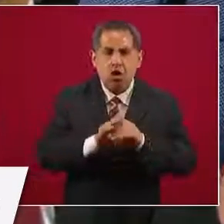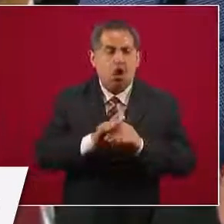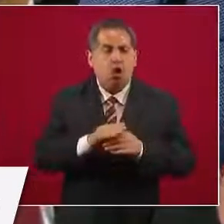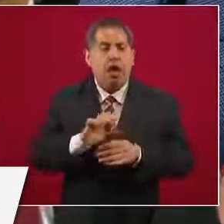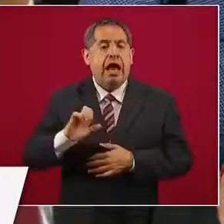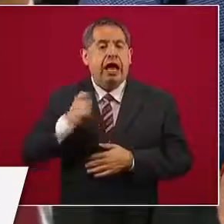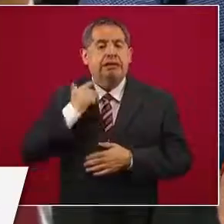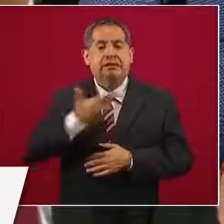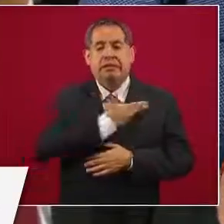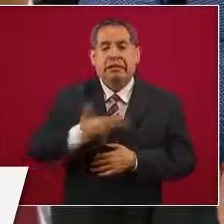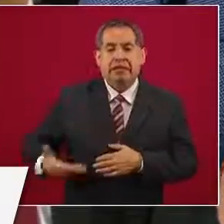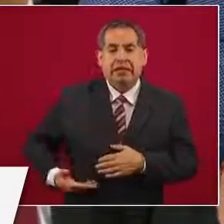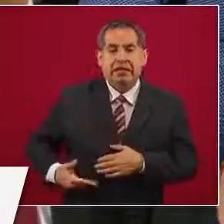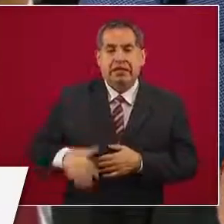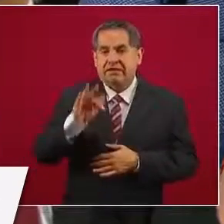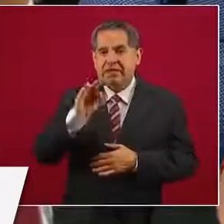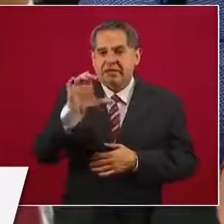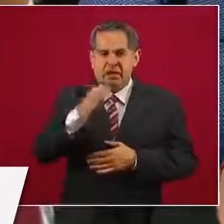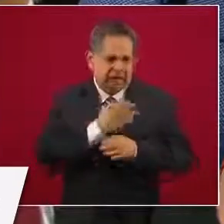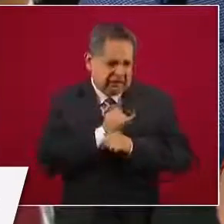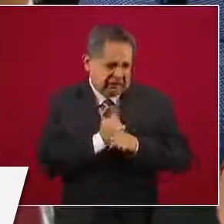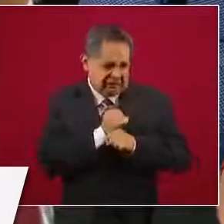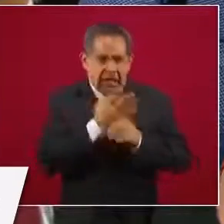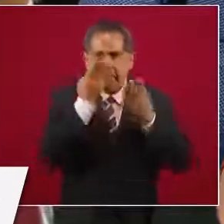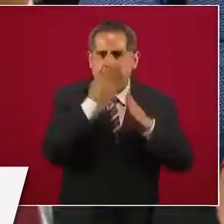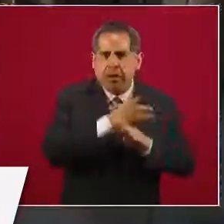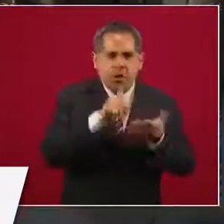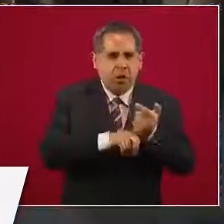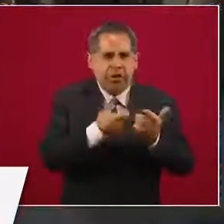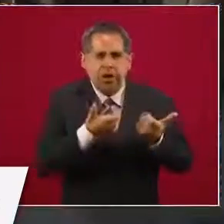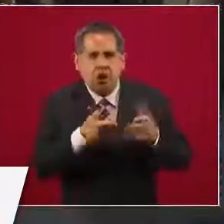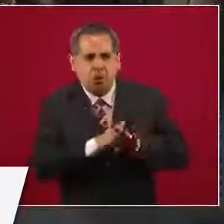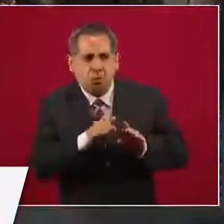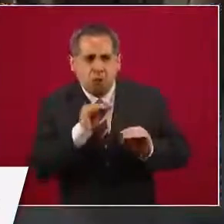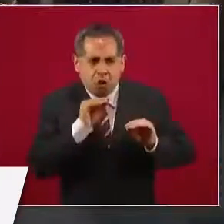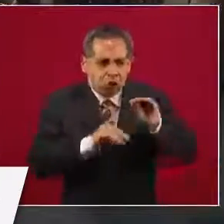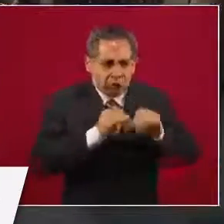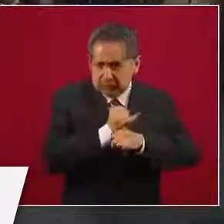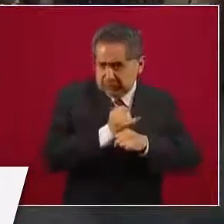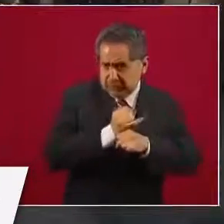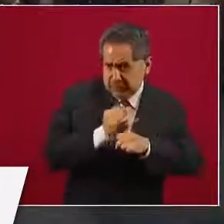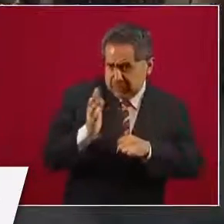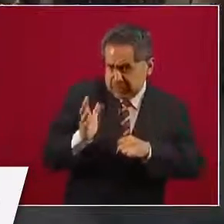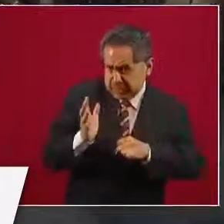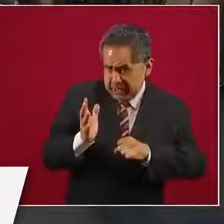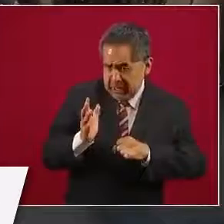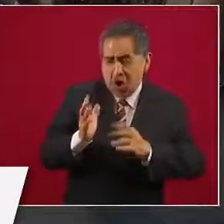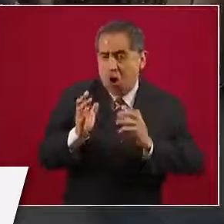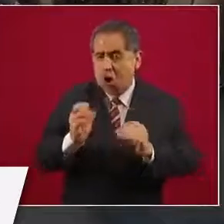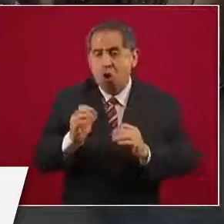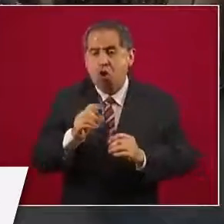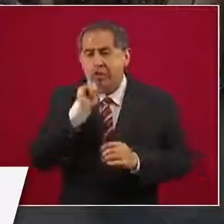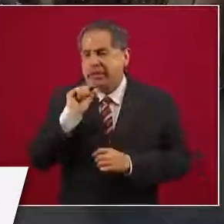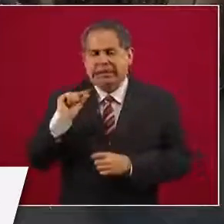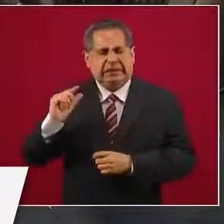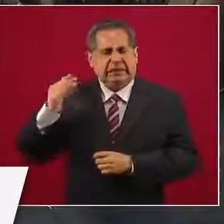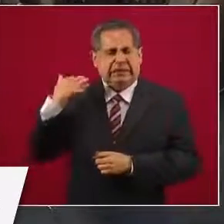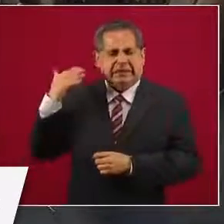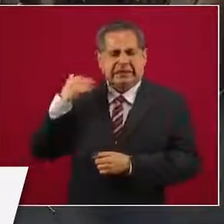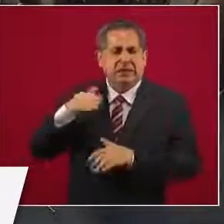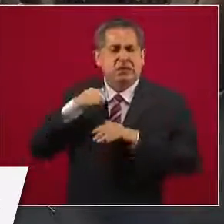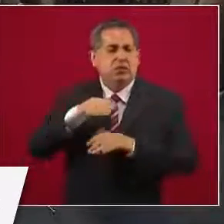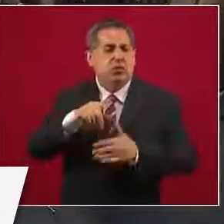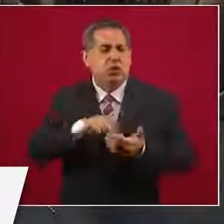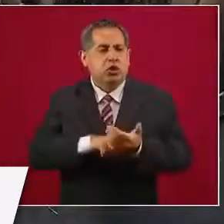del expresidente Felipe Calderón. Esto por un lado. Y conforme a lo declarado en los últimos días en el